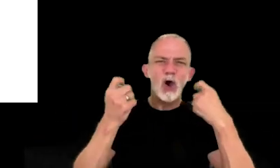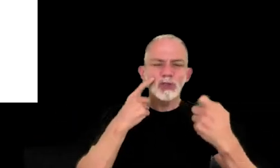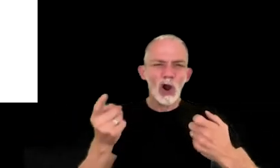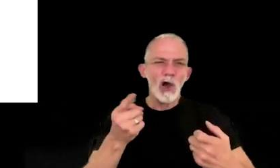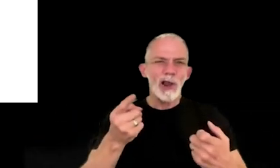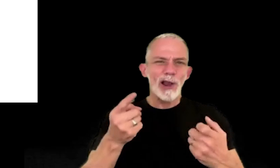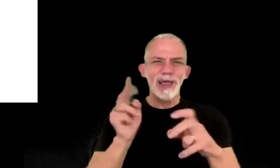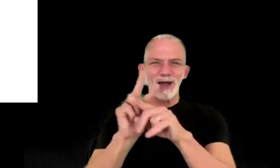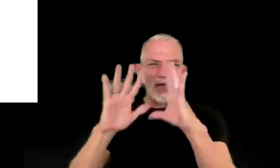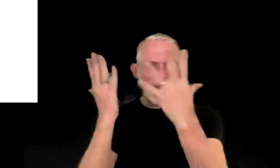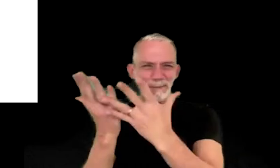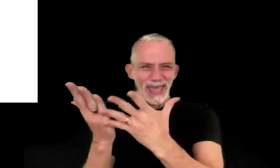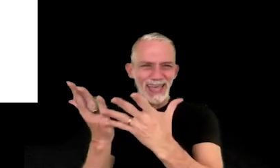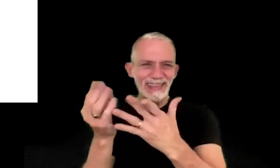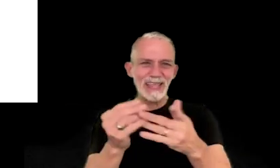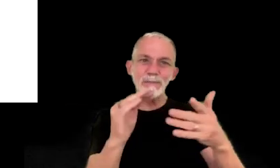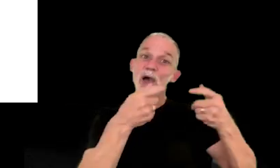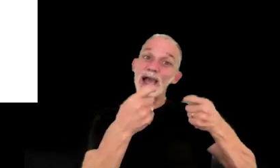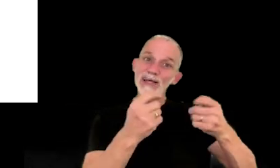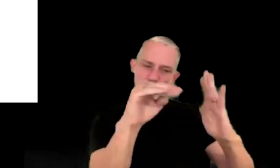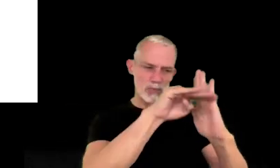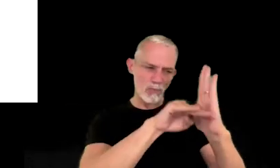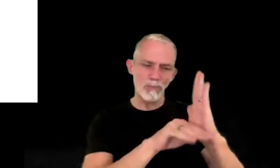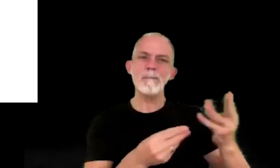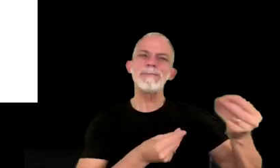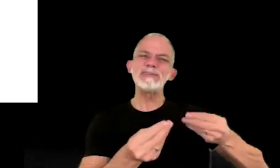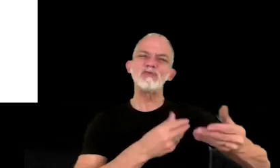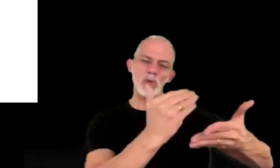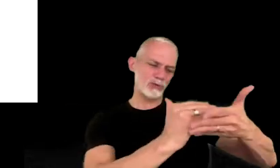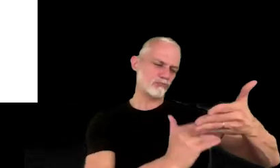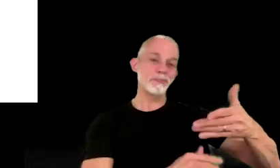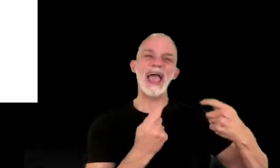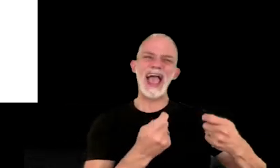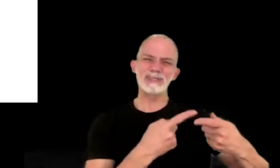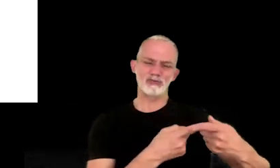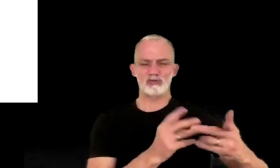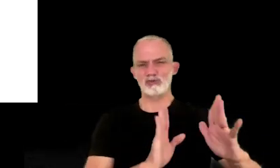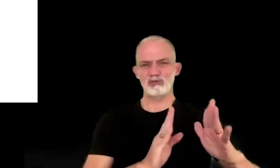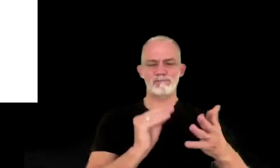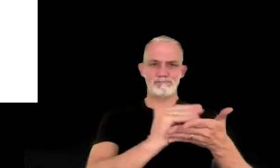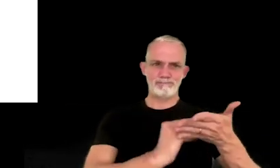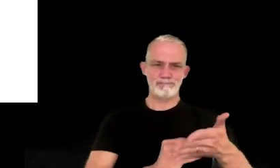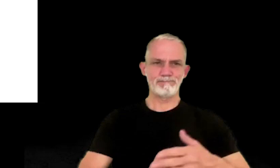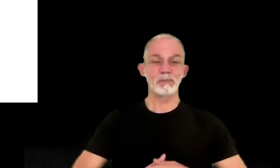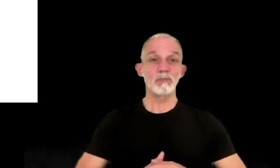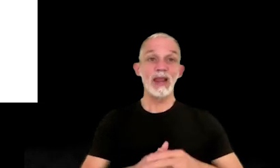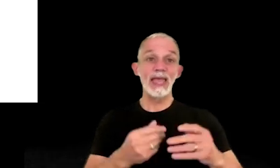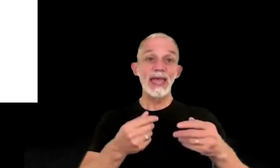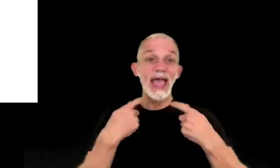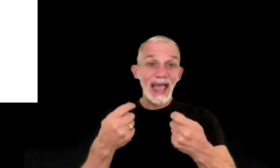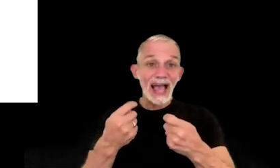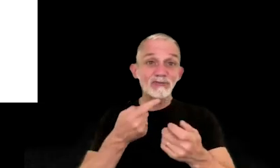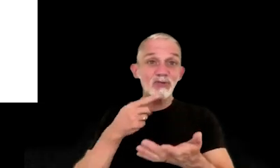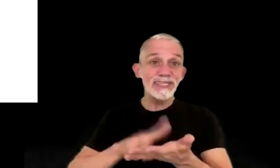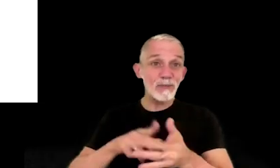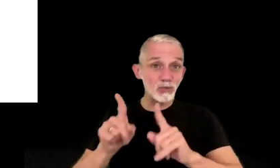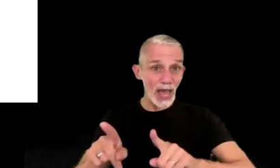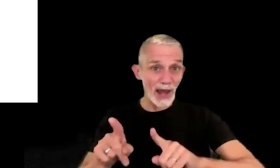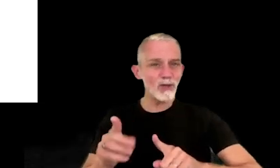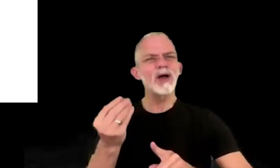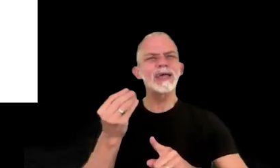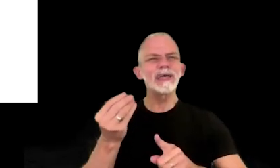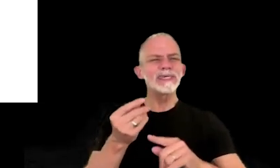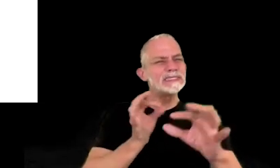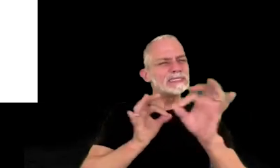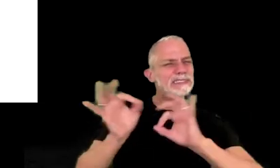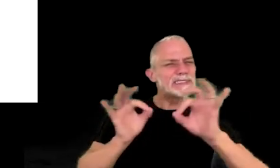con el control ambiental? Surge de nuestro presupuesto como gasto directo. El gasto tributario, recuerden que es el